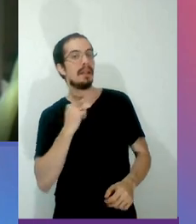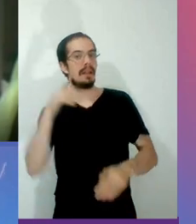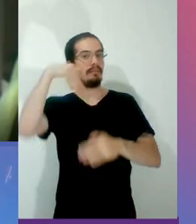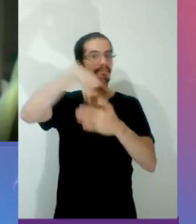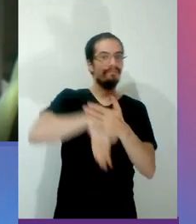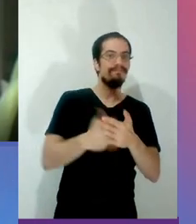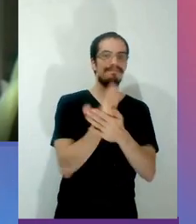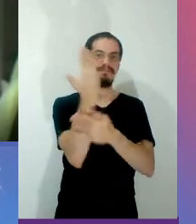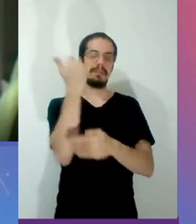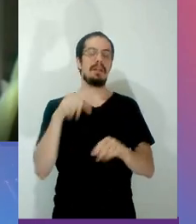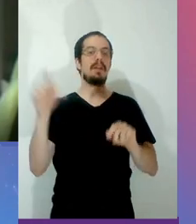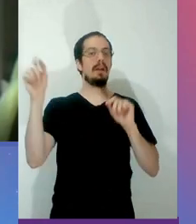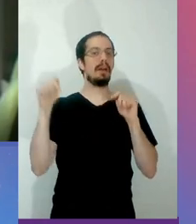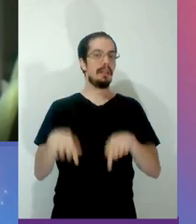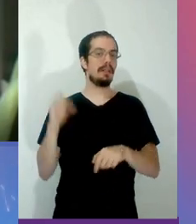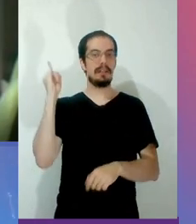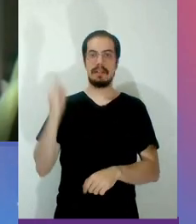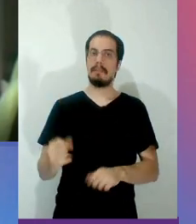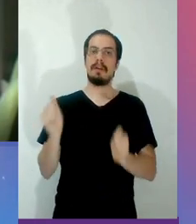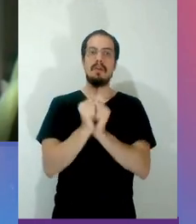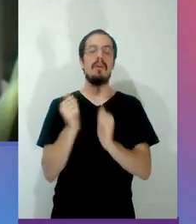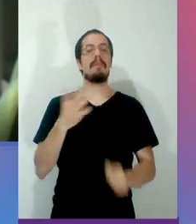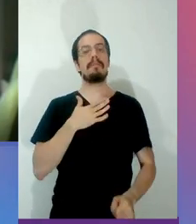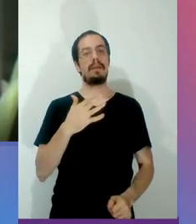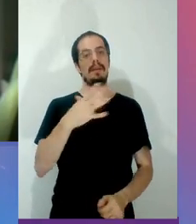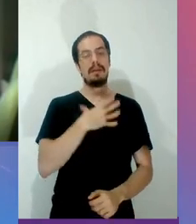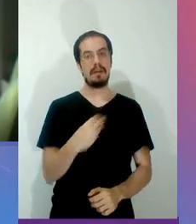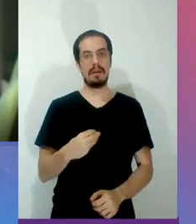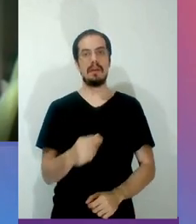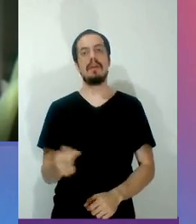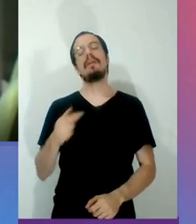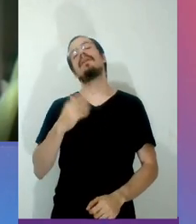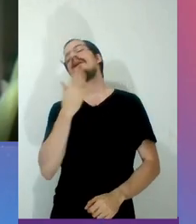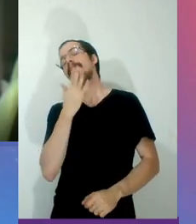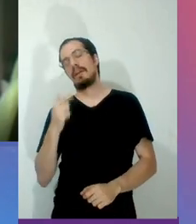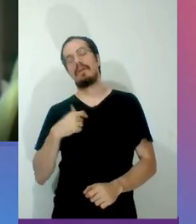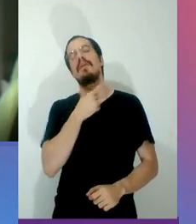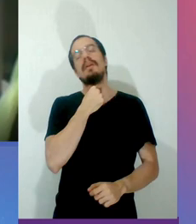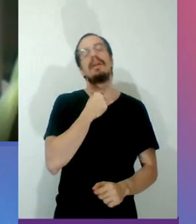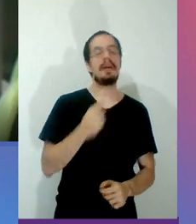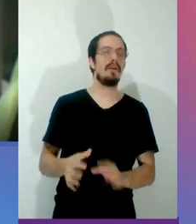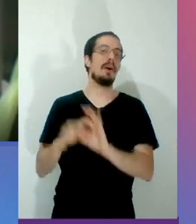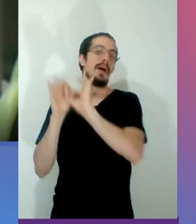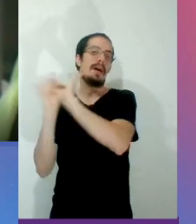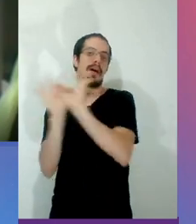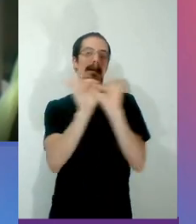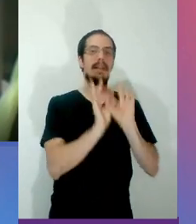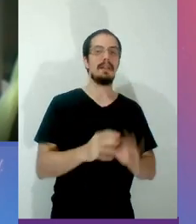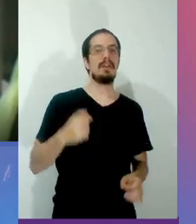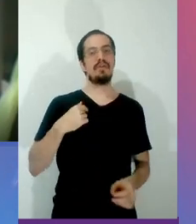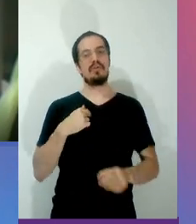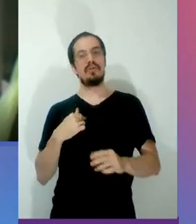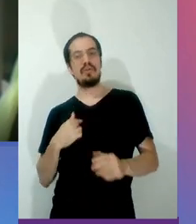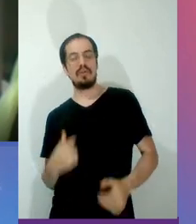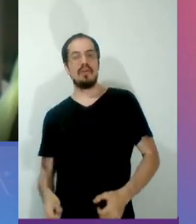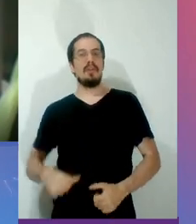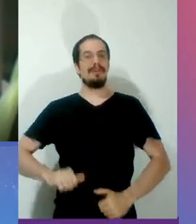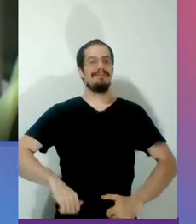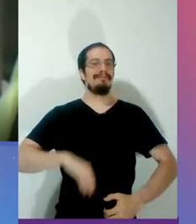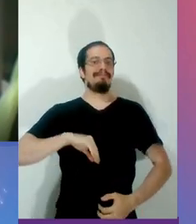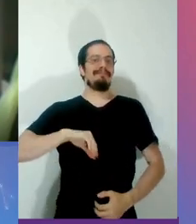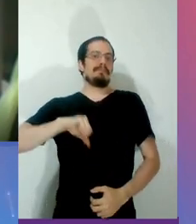en este momento. Eso, bien, agradecer, me siento totalmente honrada de estar